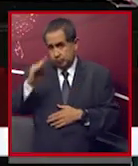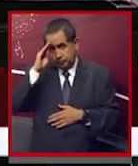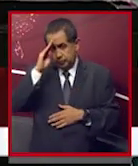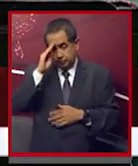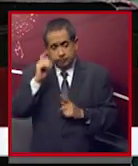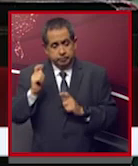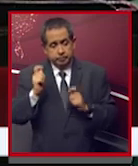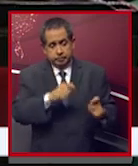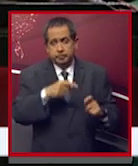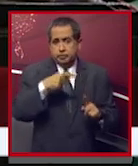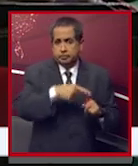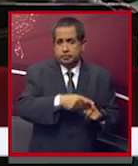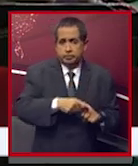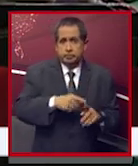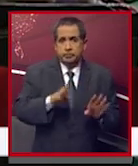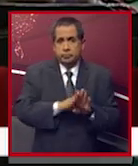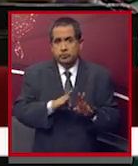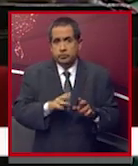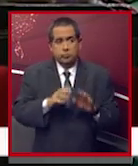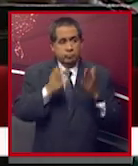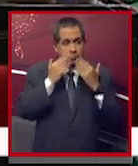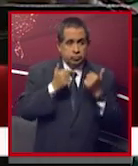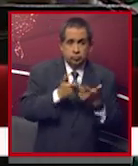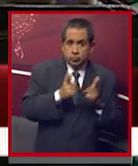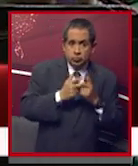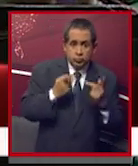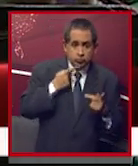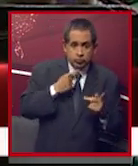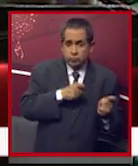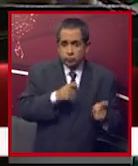dar espacio a legisladoras y legisladores sin partido.